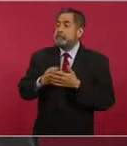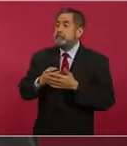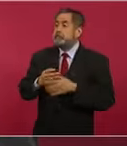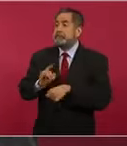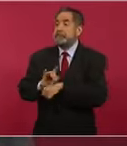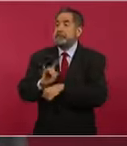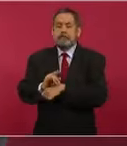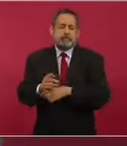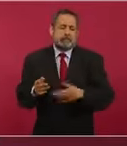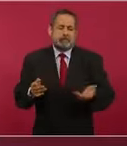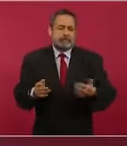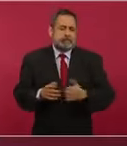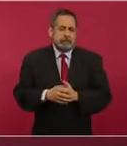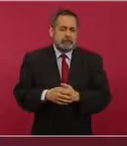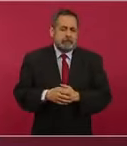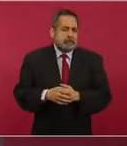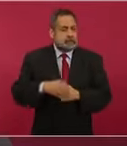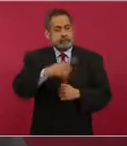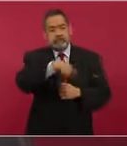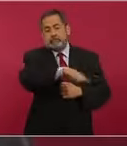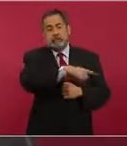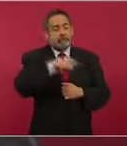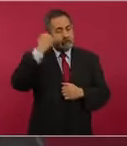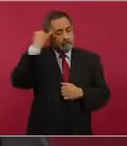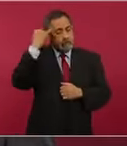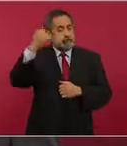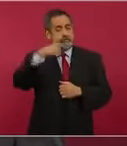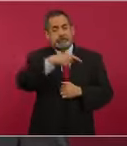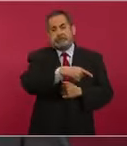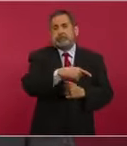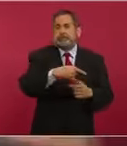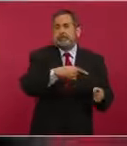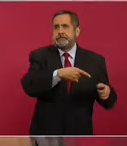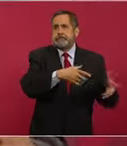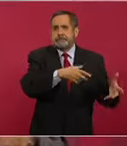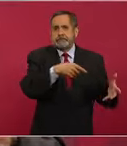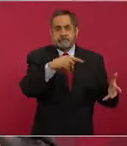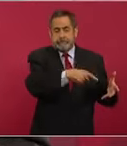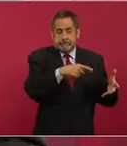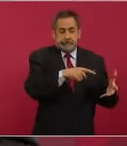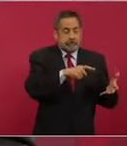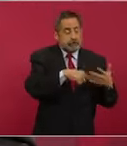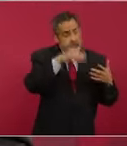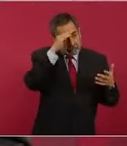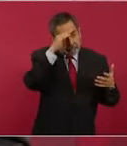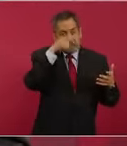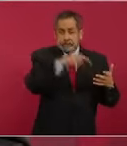Y tienen la idea de que si hay pobreza